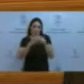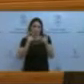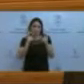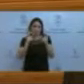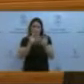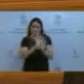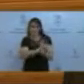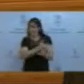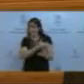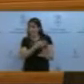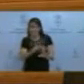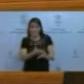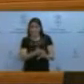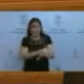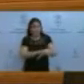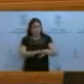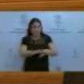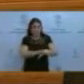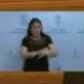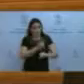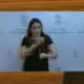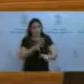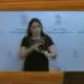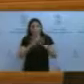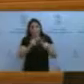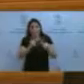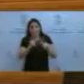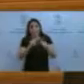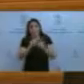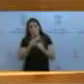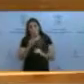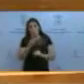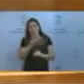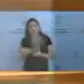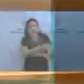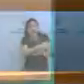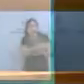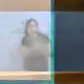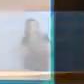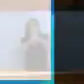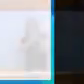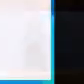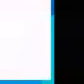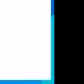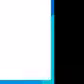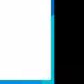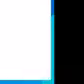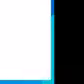recibido por parte ni del Gobierno socialista ni del Partido Socialista. Muchas gracias. Gracias.